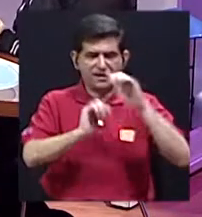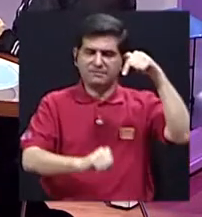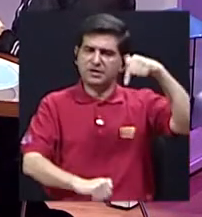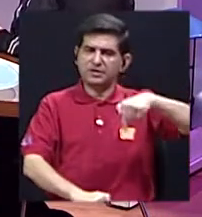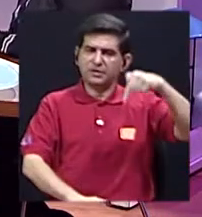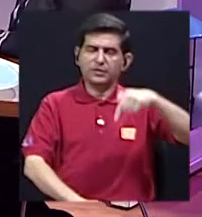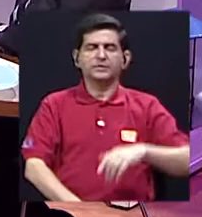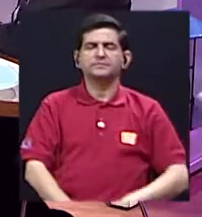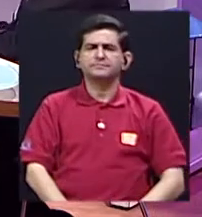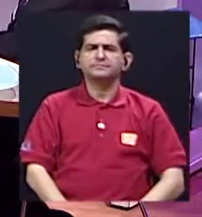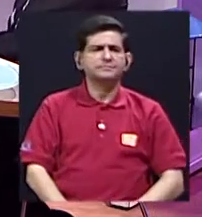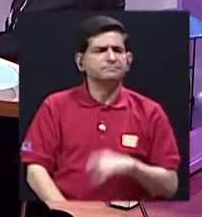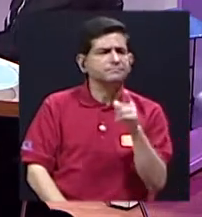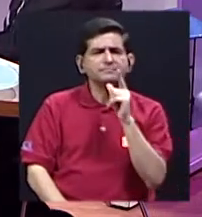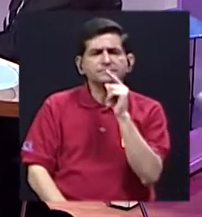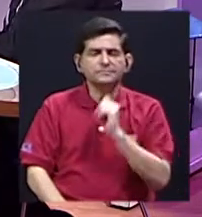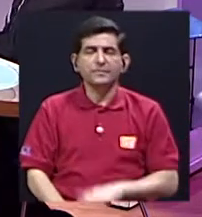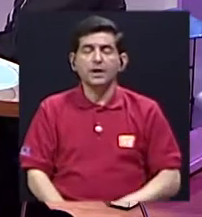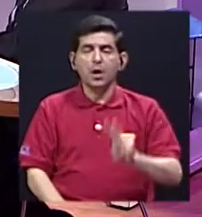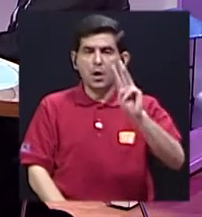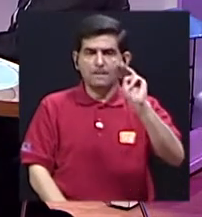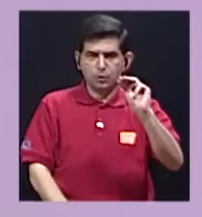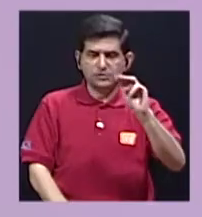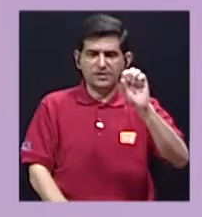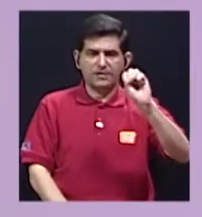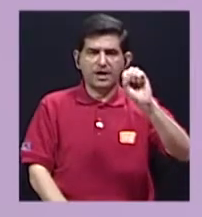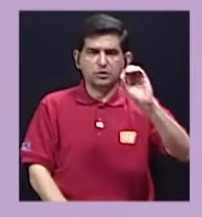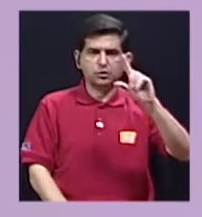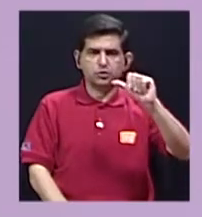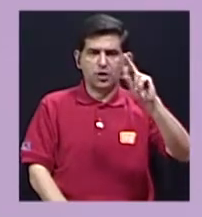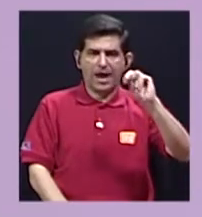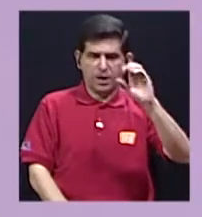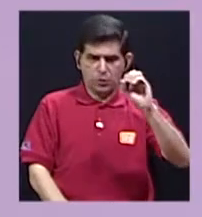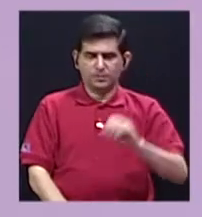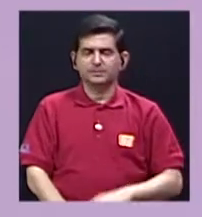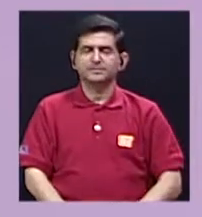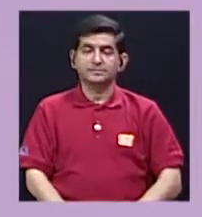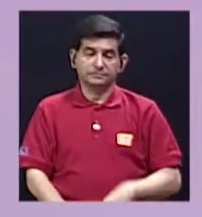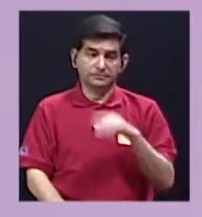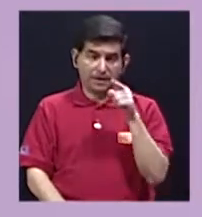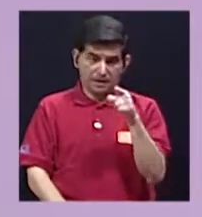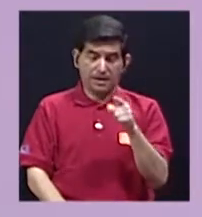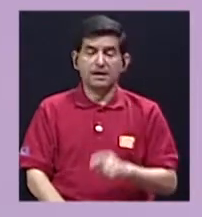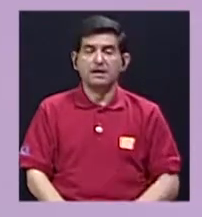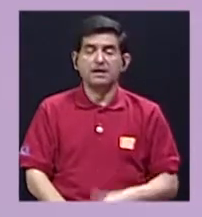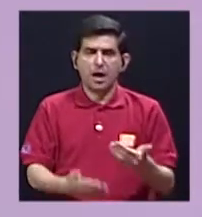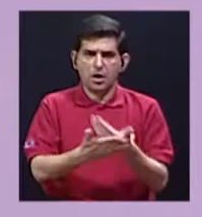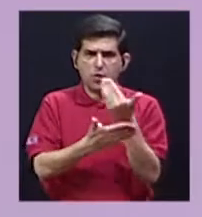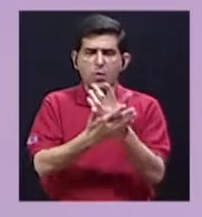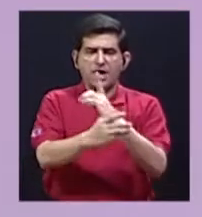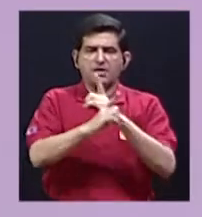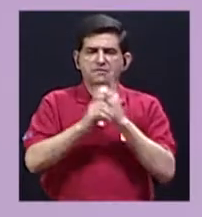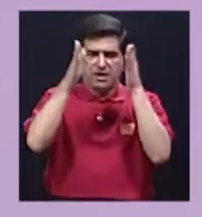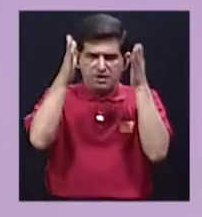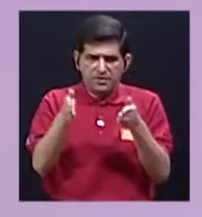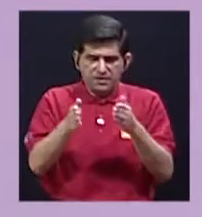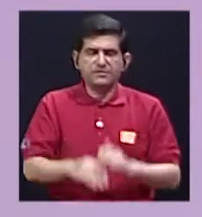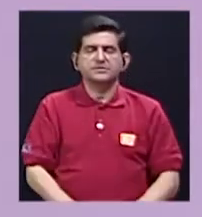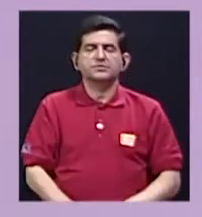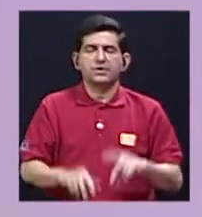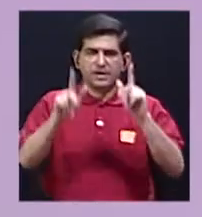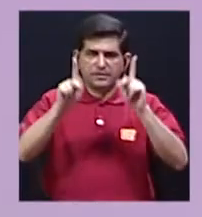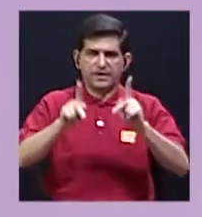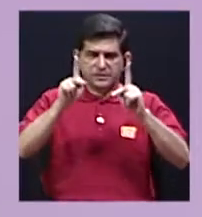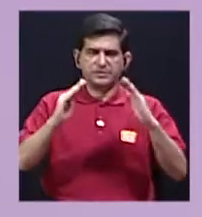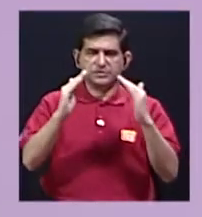con montserrat solano muchas gracias que es la nueva defensora de las y los